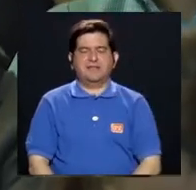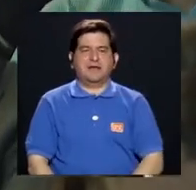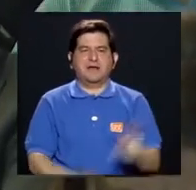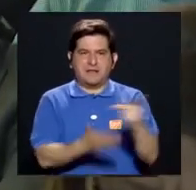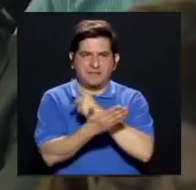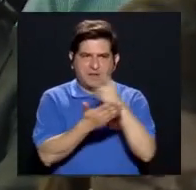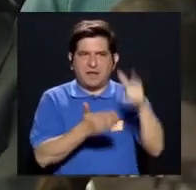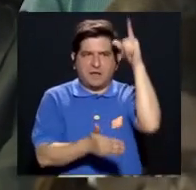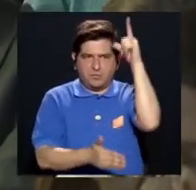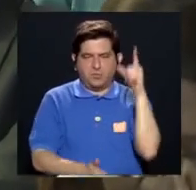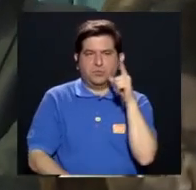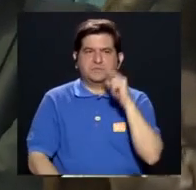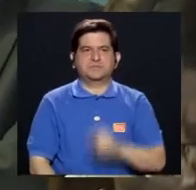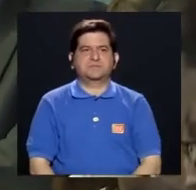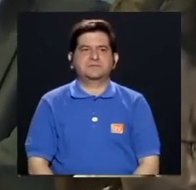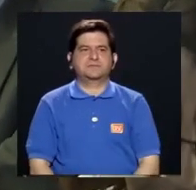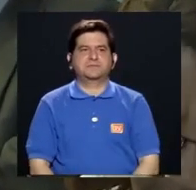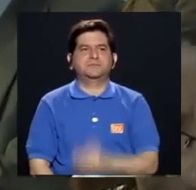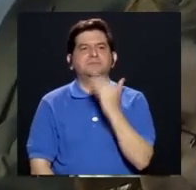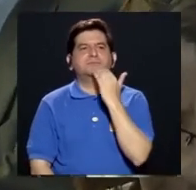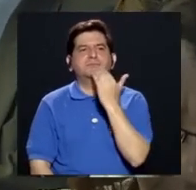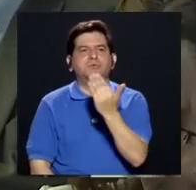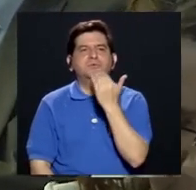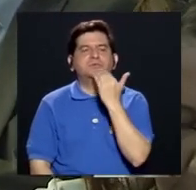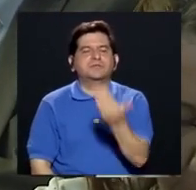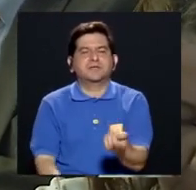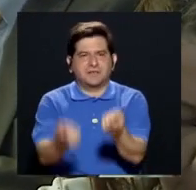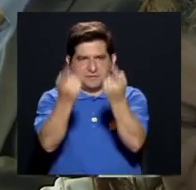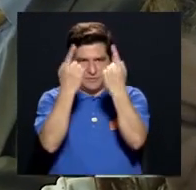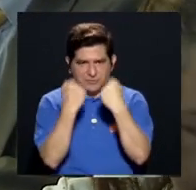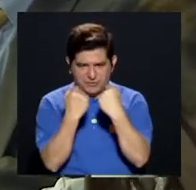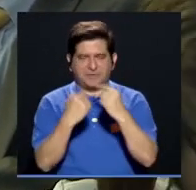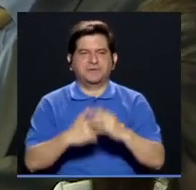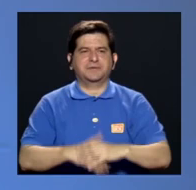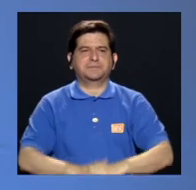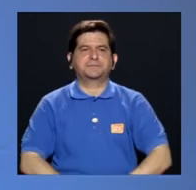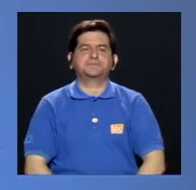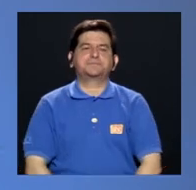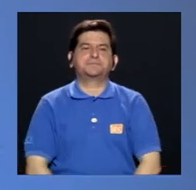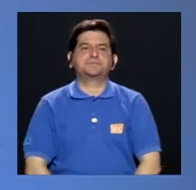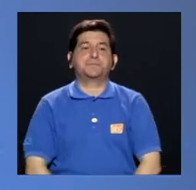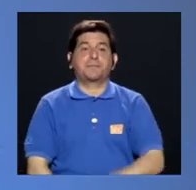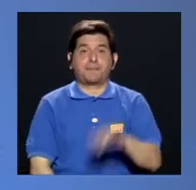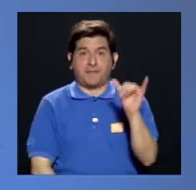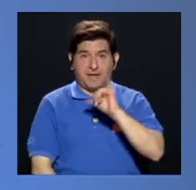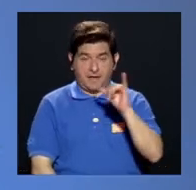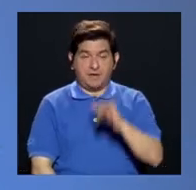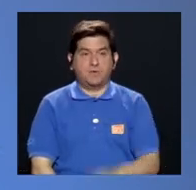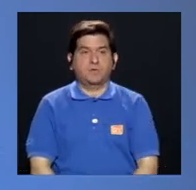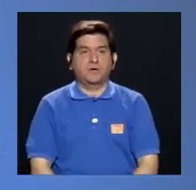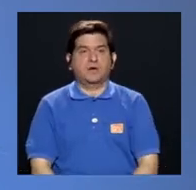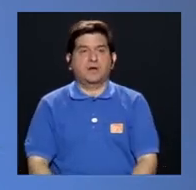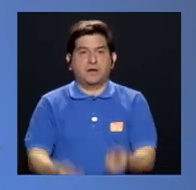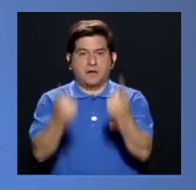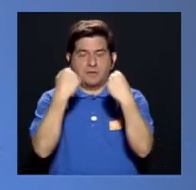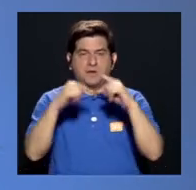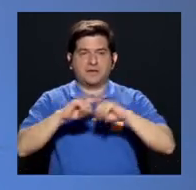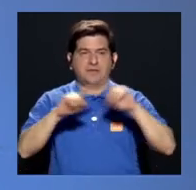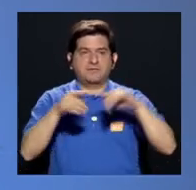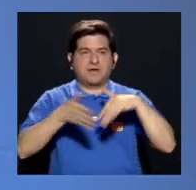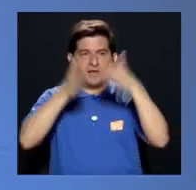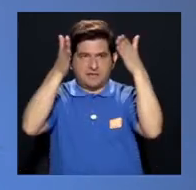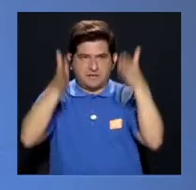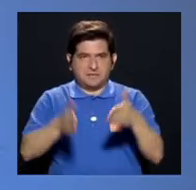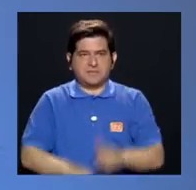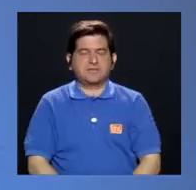Limón. Nos agrada muchísimo su presencia, doña Carmen. Y también la presencia de las y los